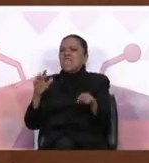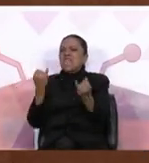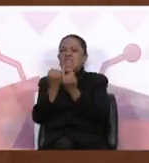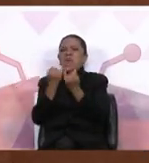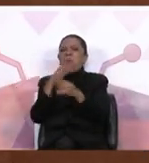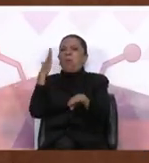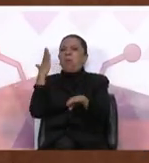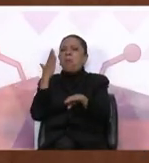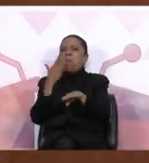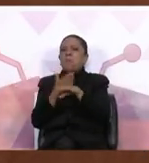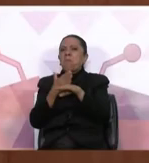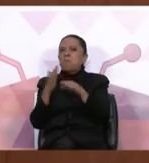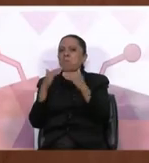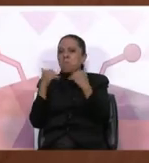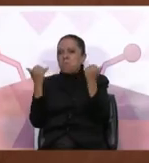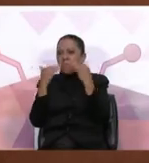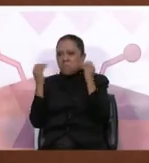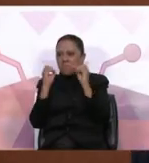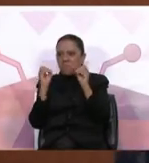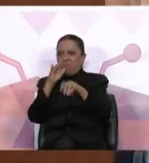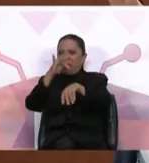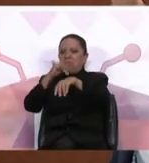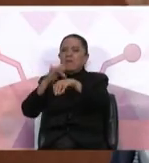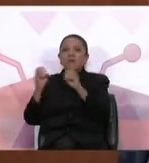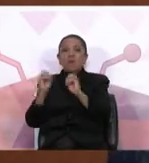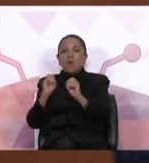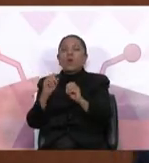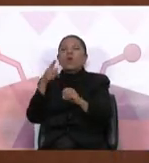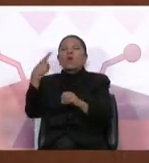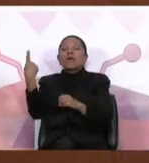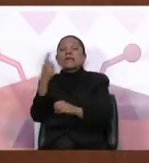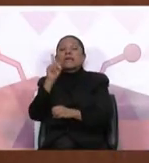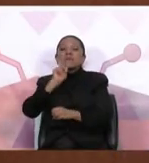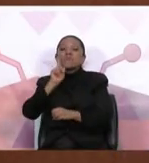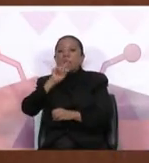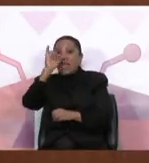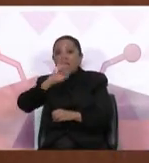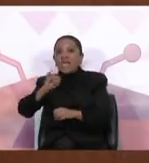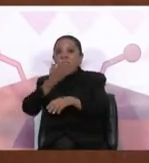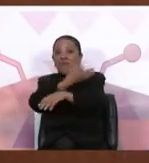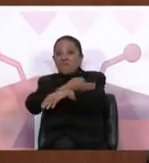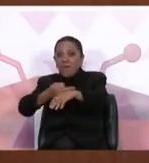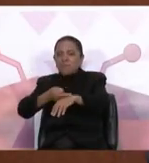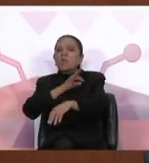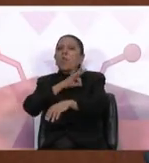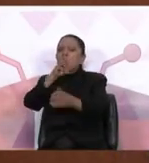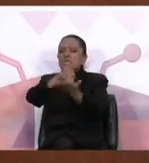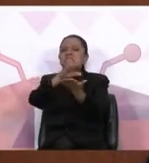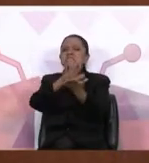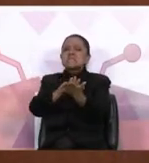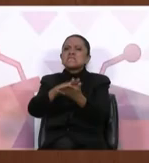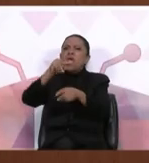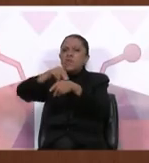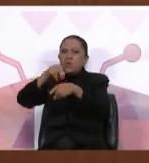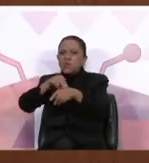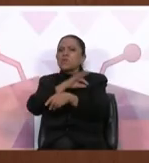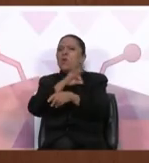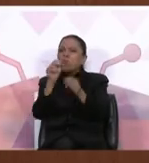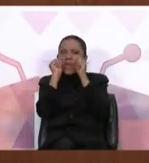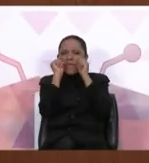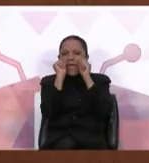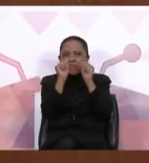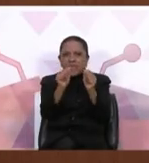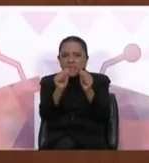la jefa de familia pueda sacar una cita al médico y lo pueda hacer correctamente donde se le atienda quiero historia donde los